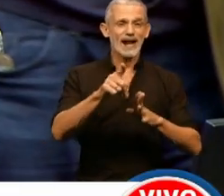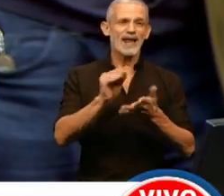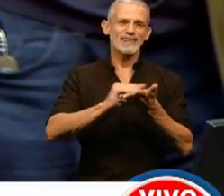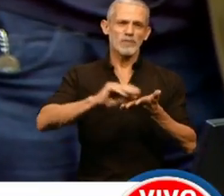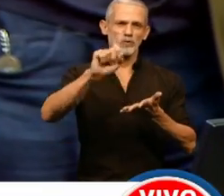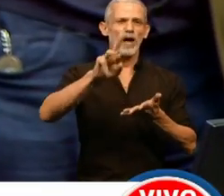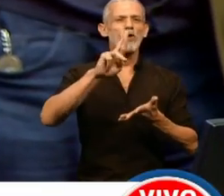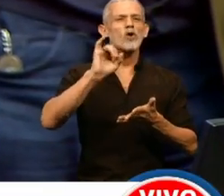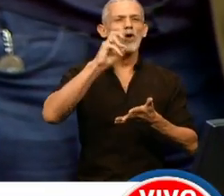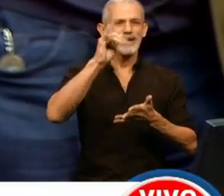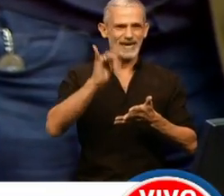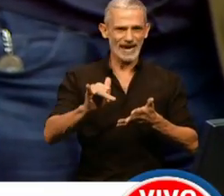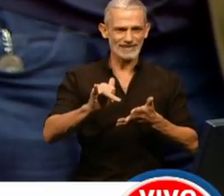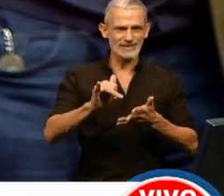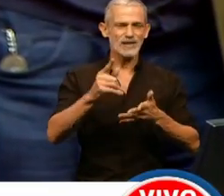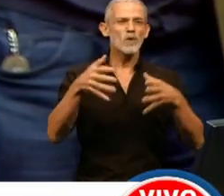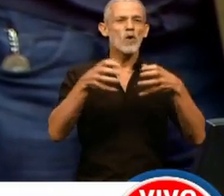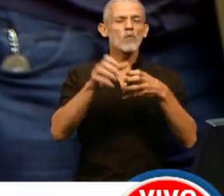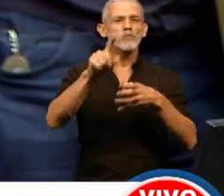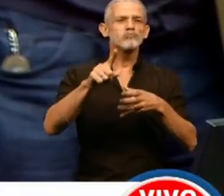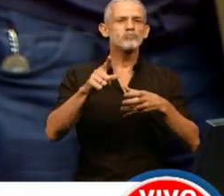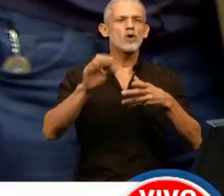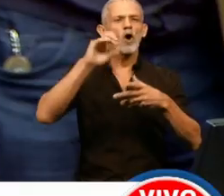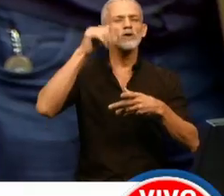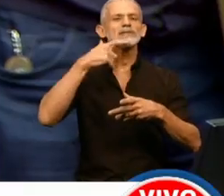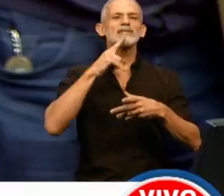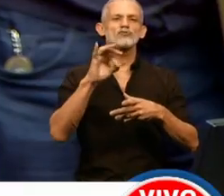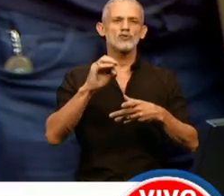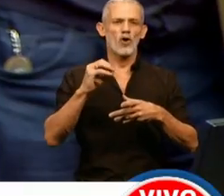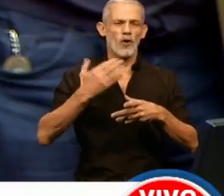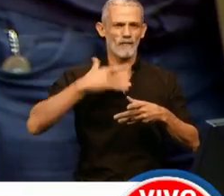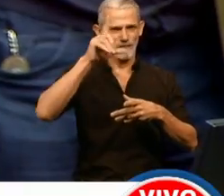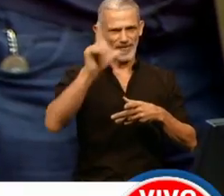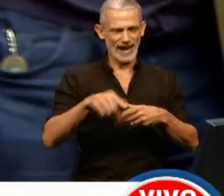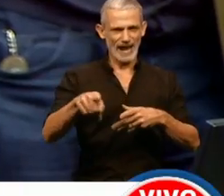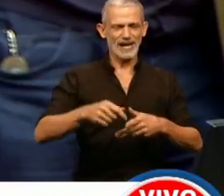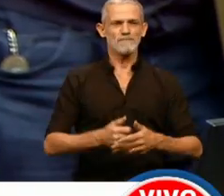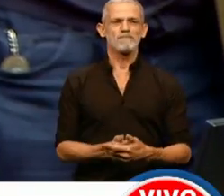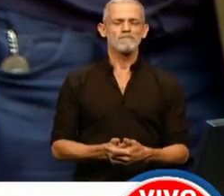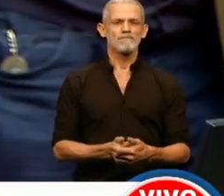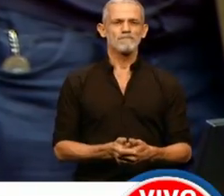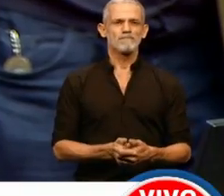diputado rodríguez por el bloque consenso federal adelante diputado